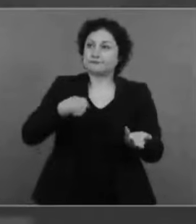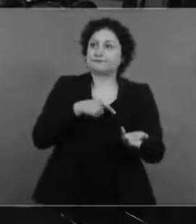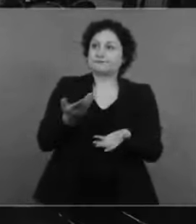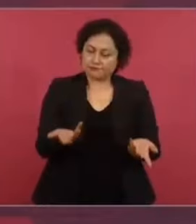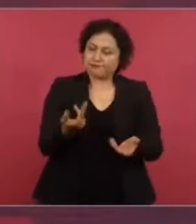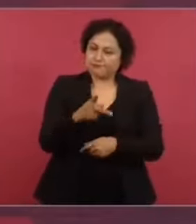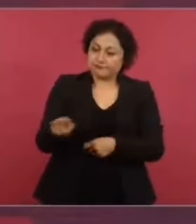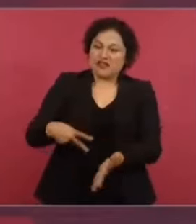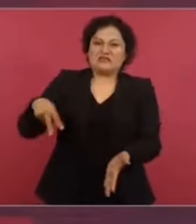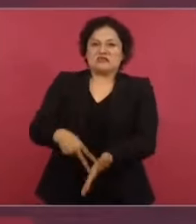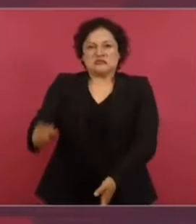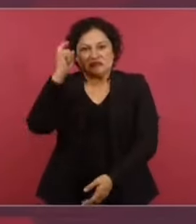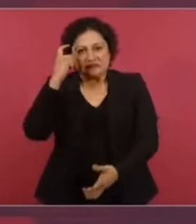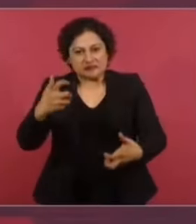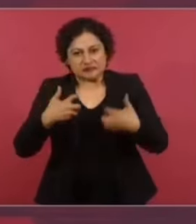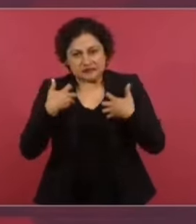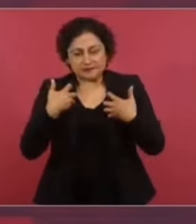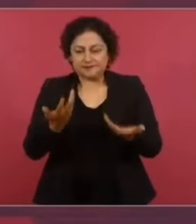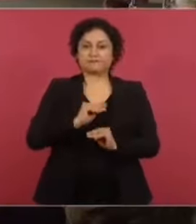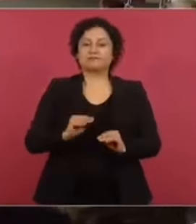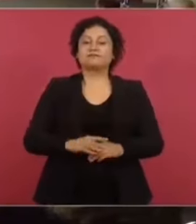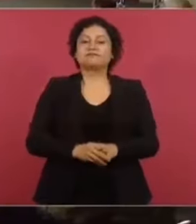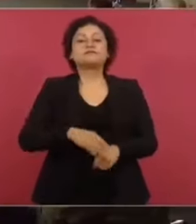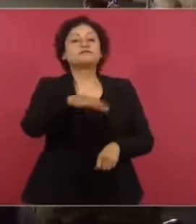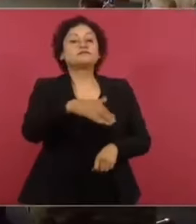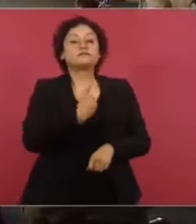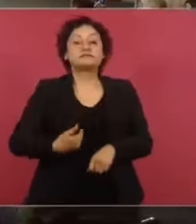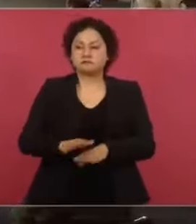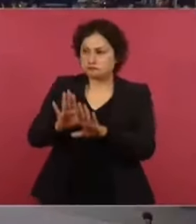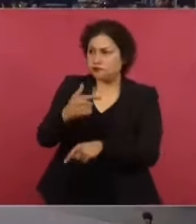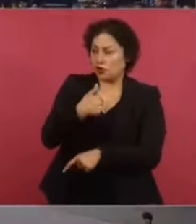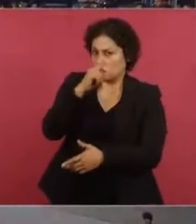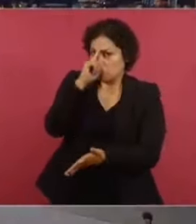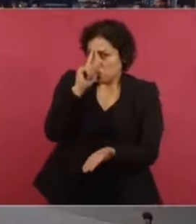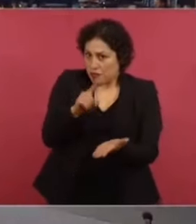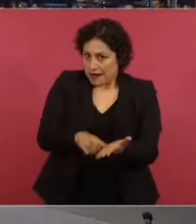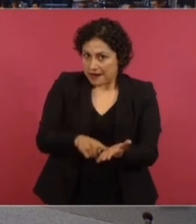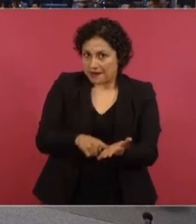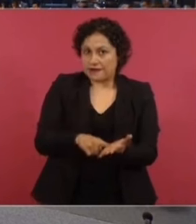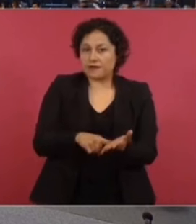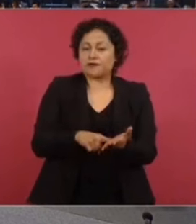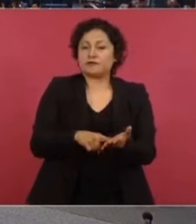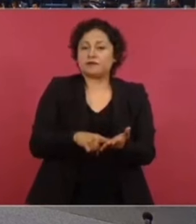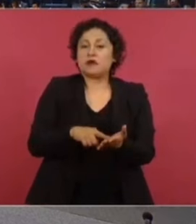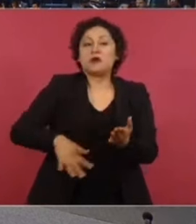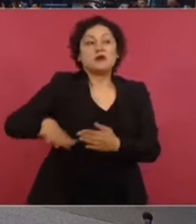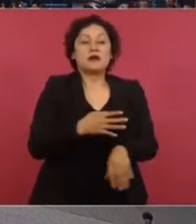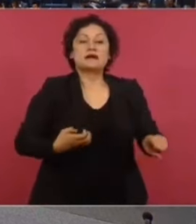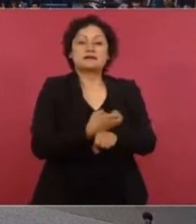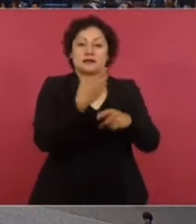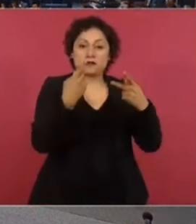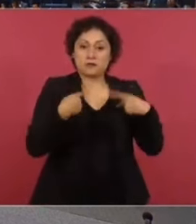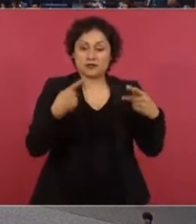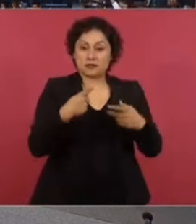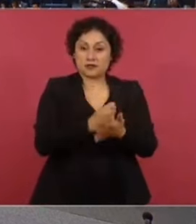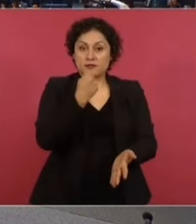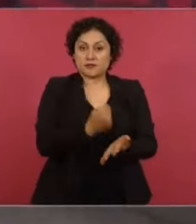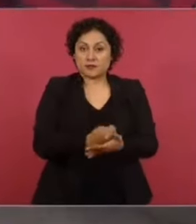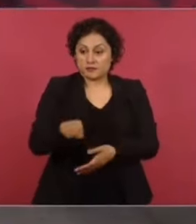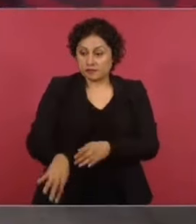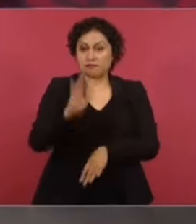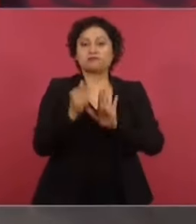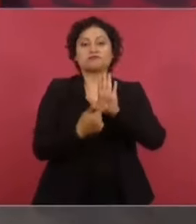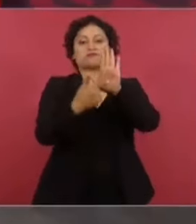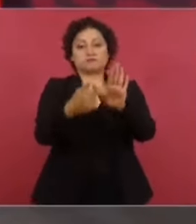nada. Bueno, a ese grado estaba. Presidente, se continúa. Considero que los tamaulipecos nos dieron un ejemplo